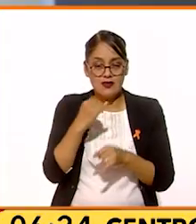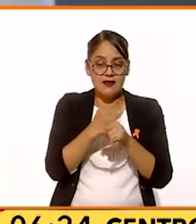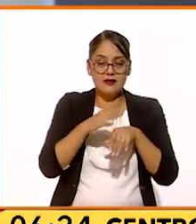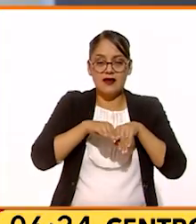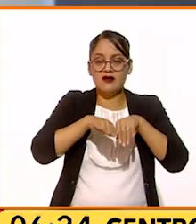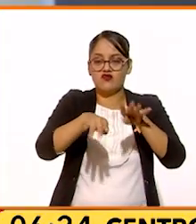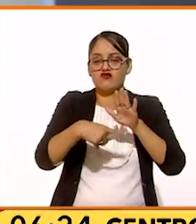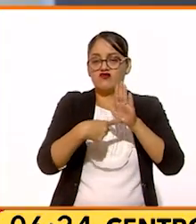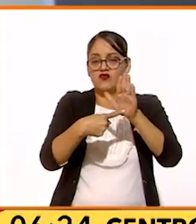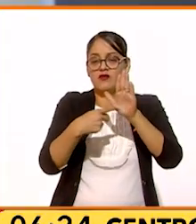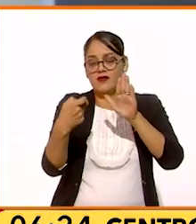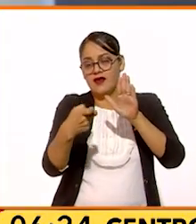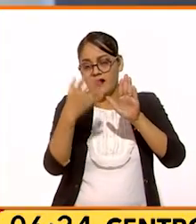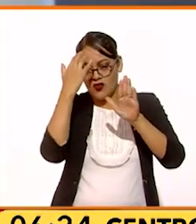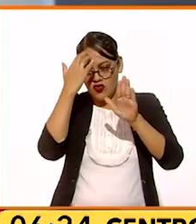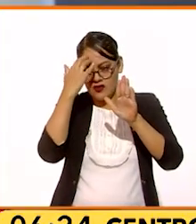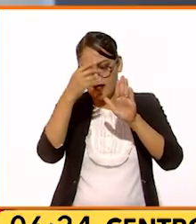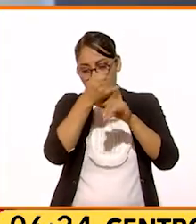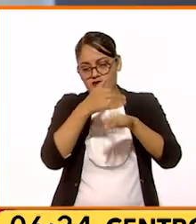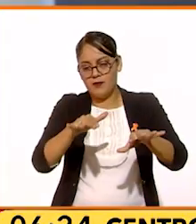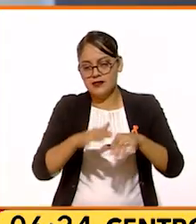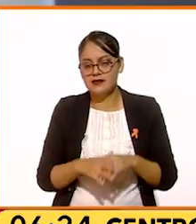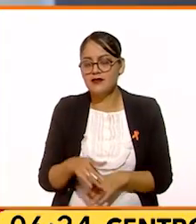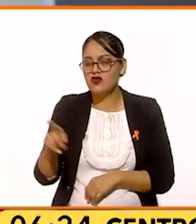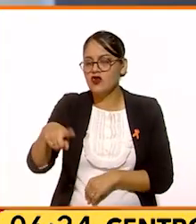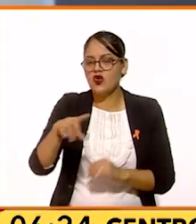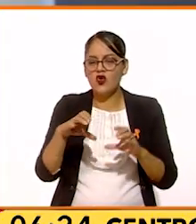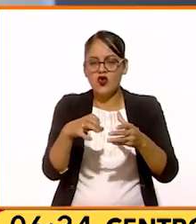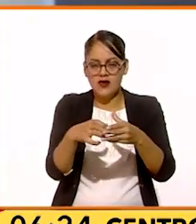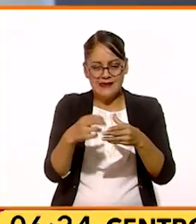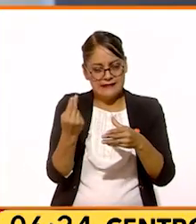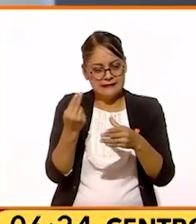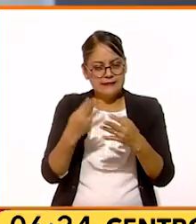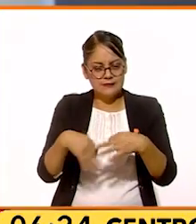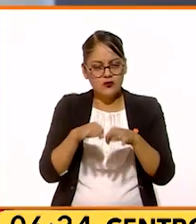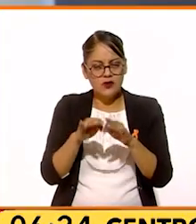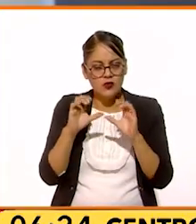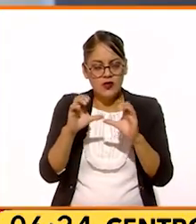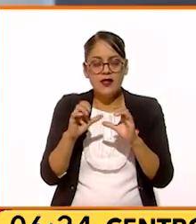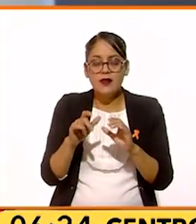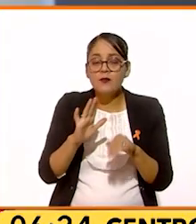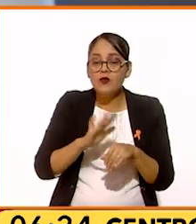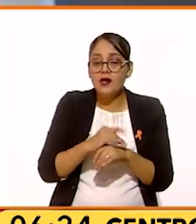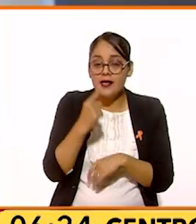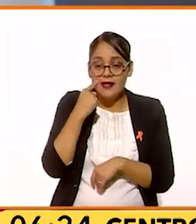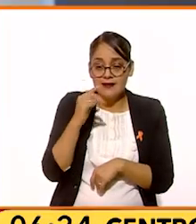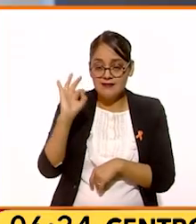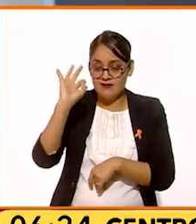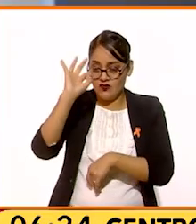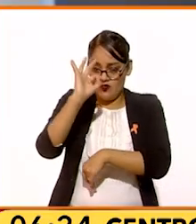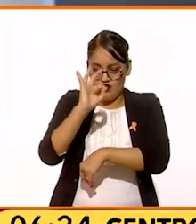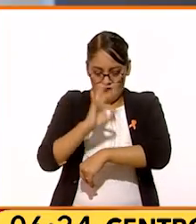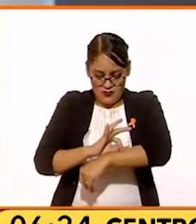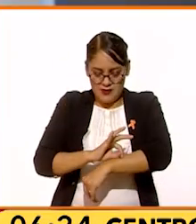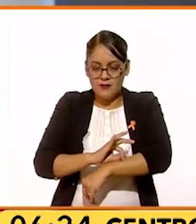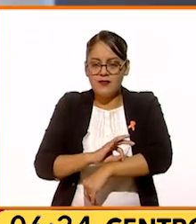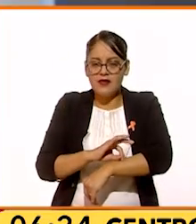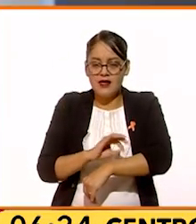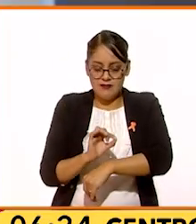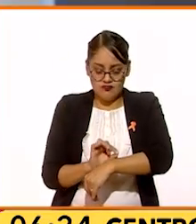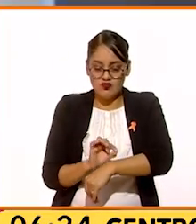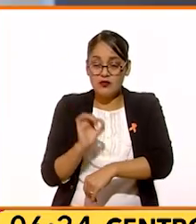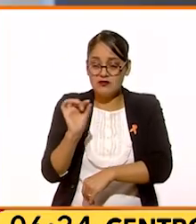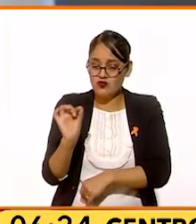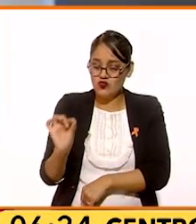la participación de la comunidad porque como sabemos el dengue es una enfermedad que transmite el mosquito crece